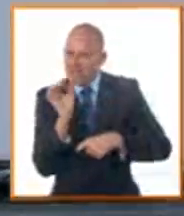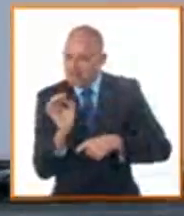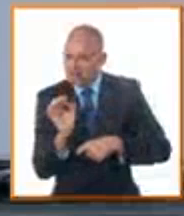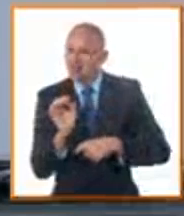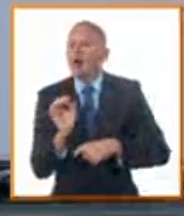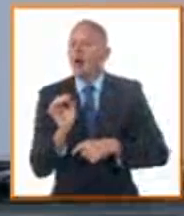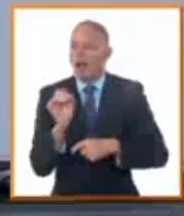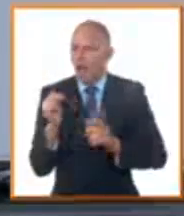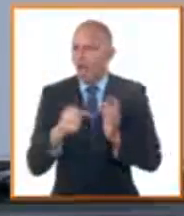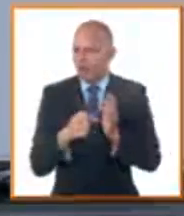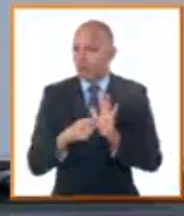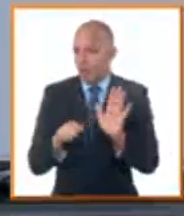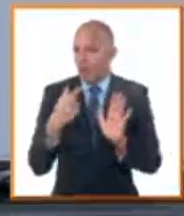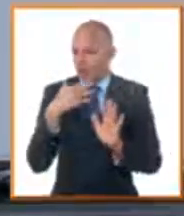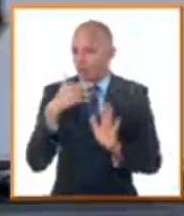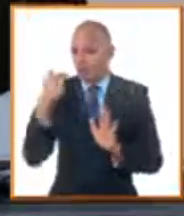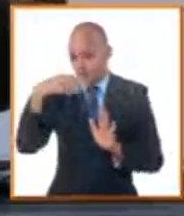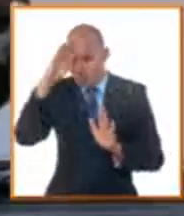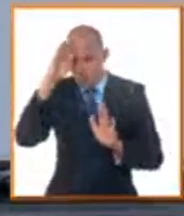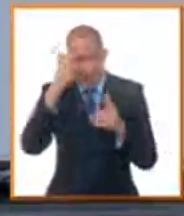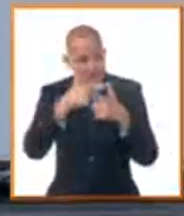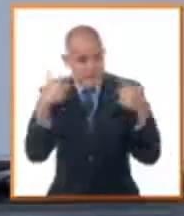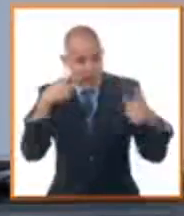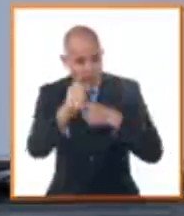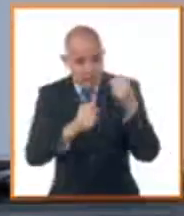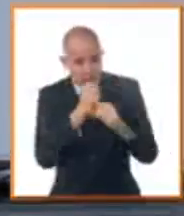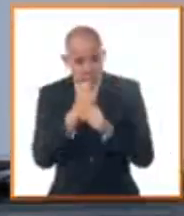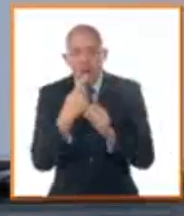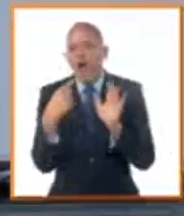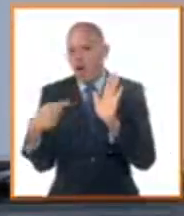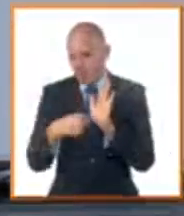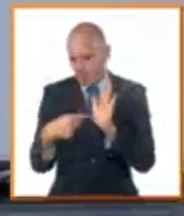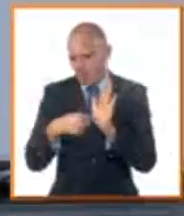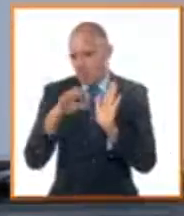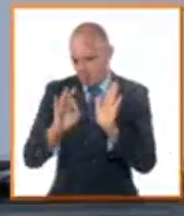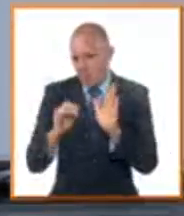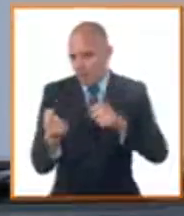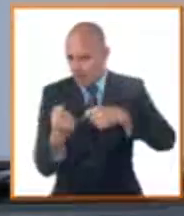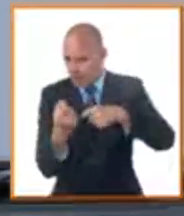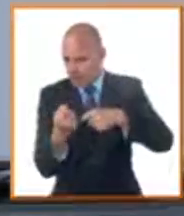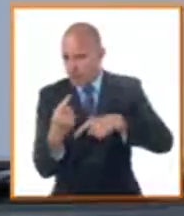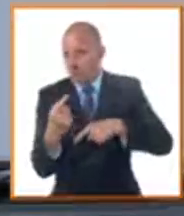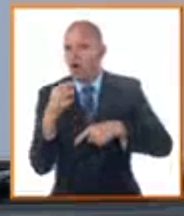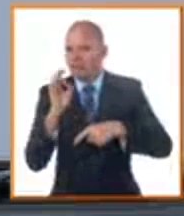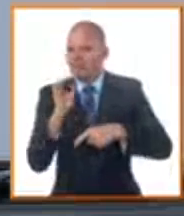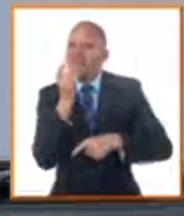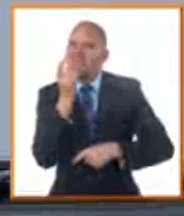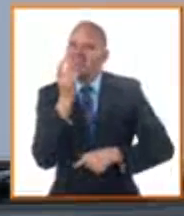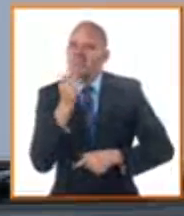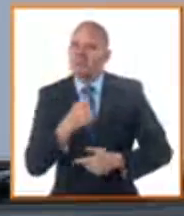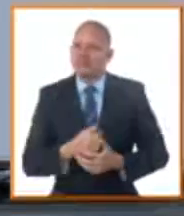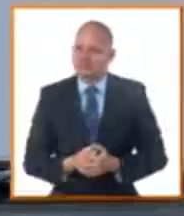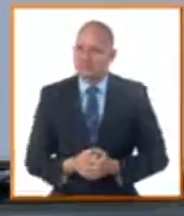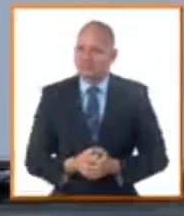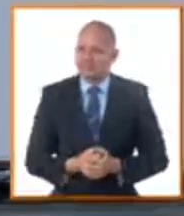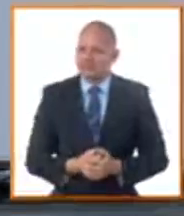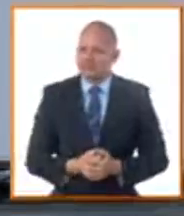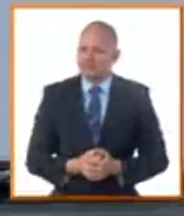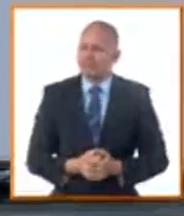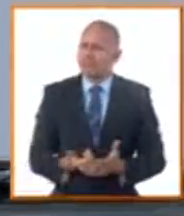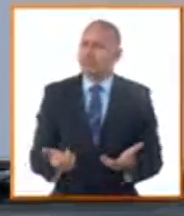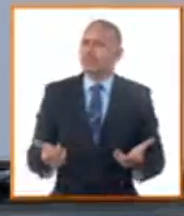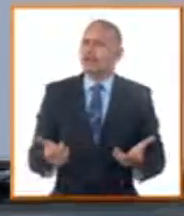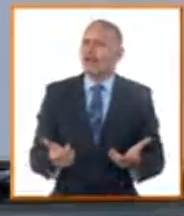nuestro país, está esta tarde con nosotros. Julio, ¿cómo catalogar el desarrollo de TransferMóvil